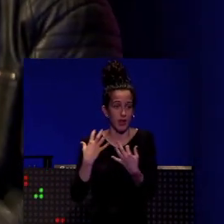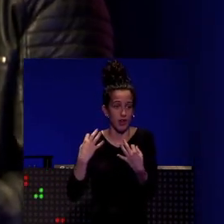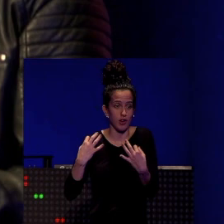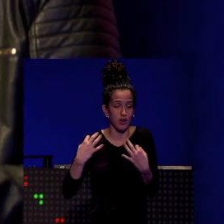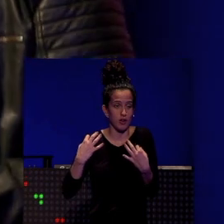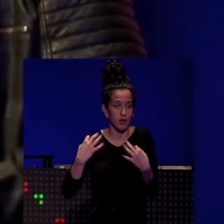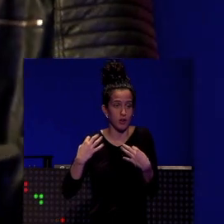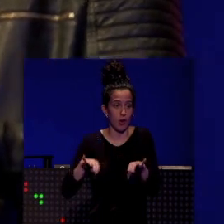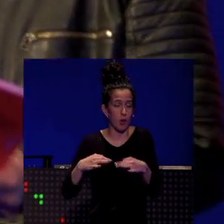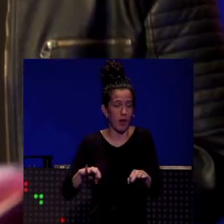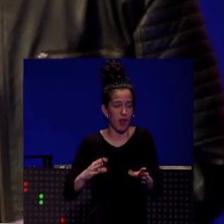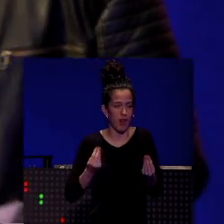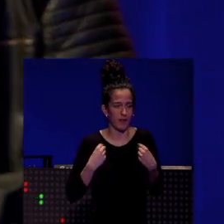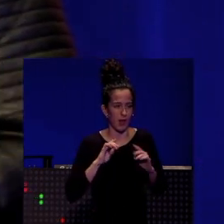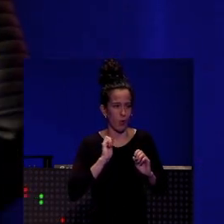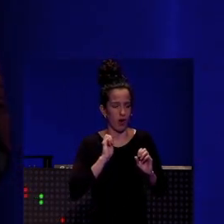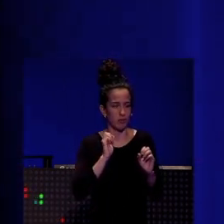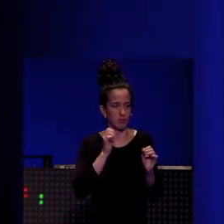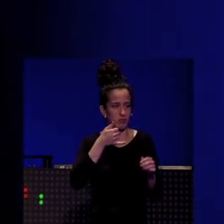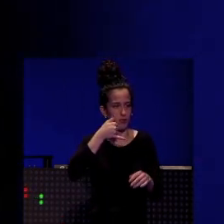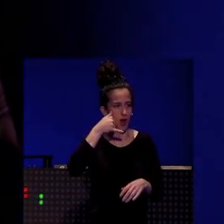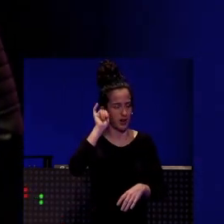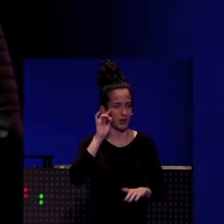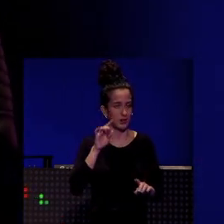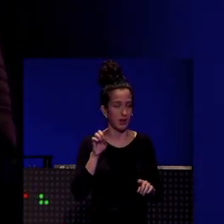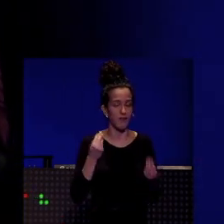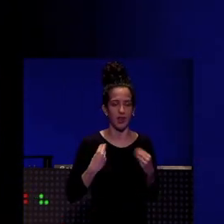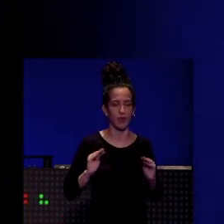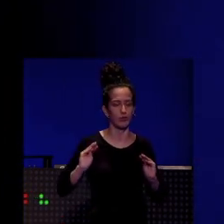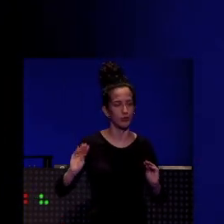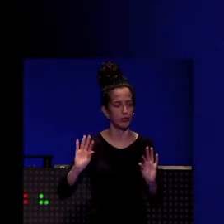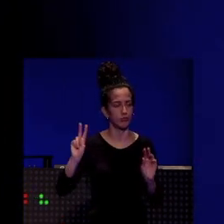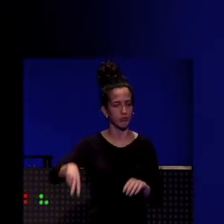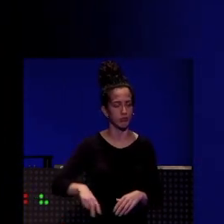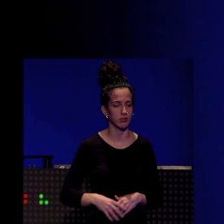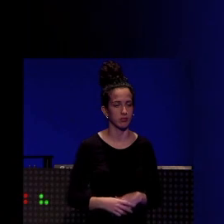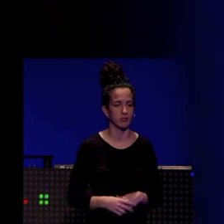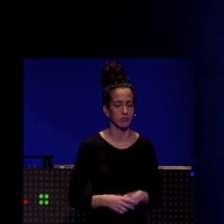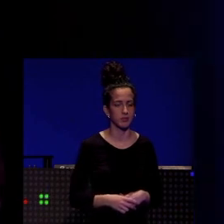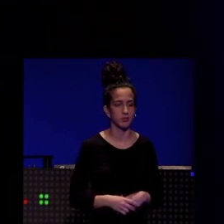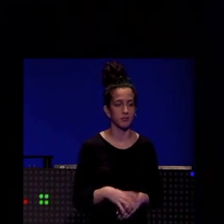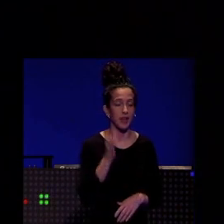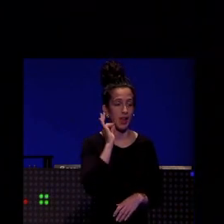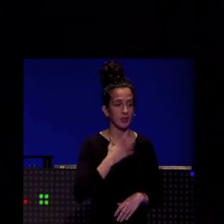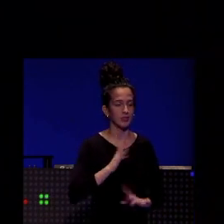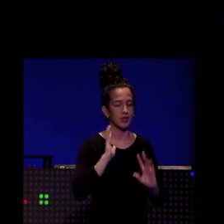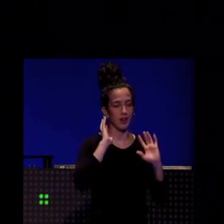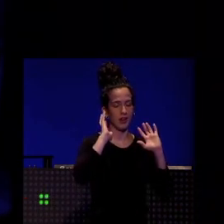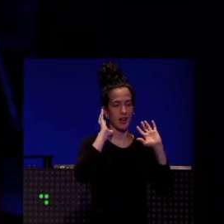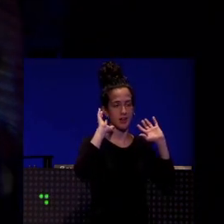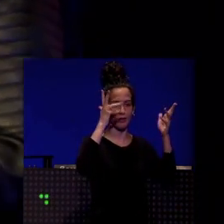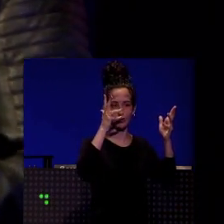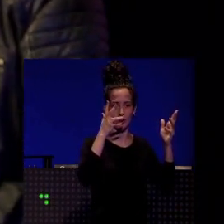se juegue la vida en un precipicio es su vida mi chica revolucionaria no es ninguna